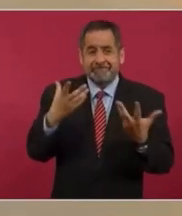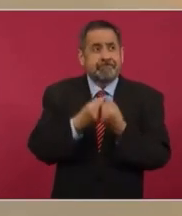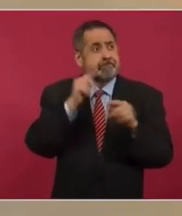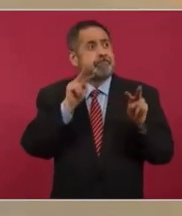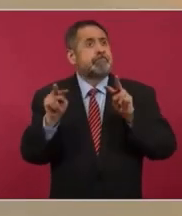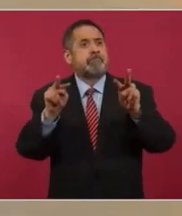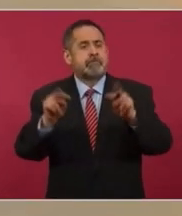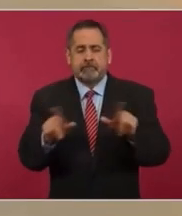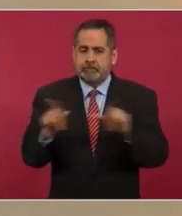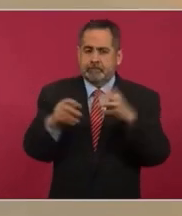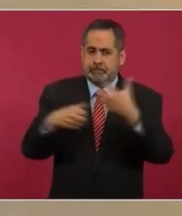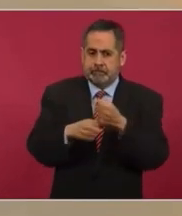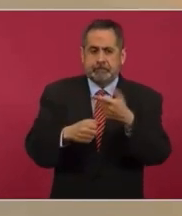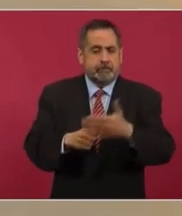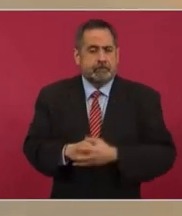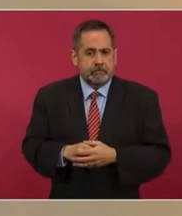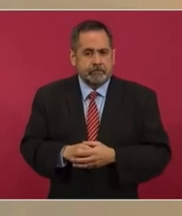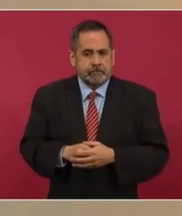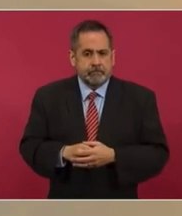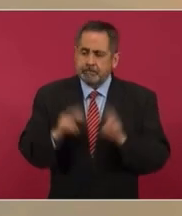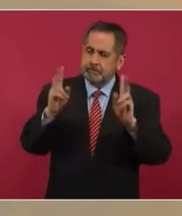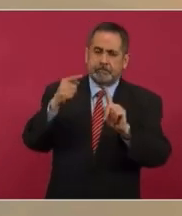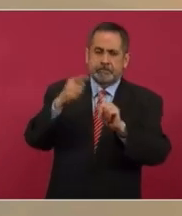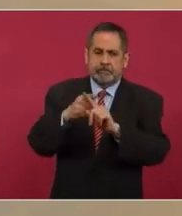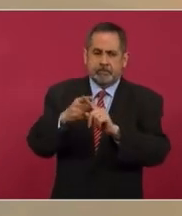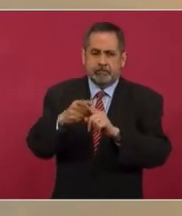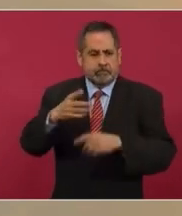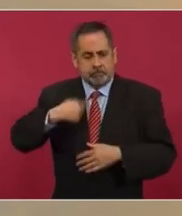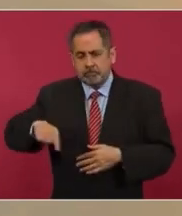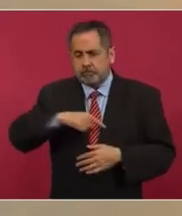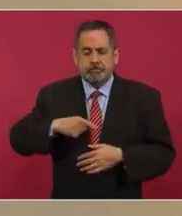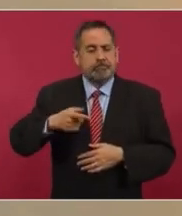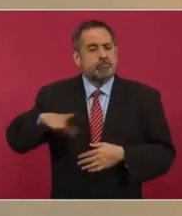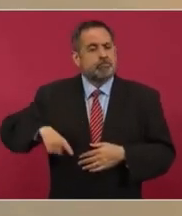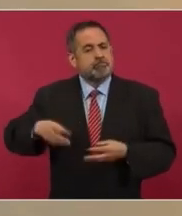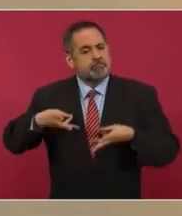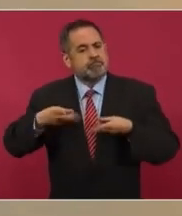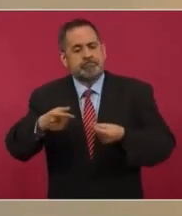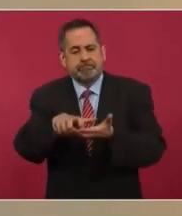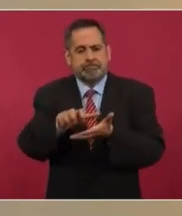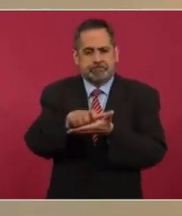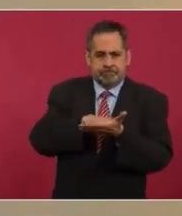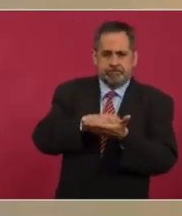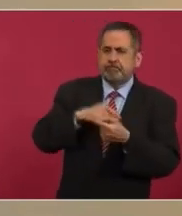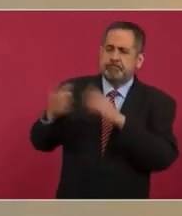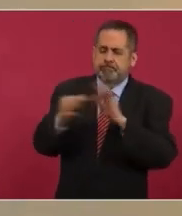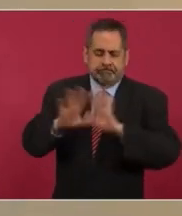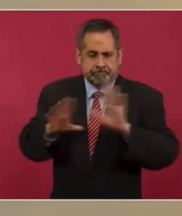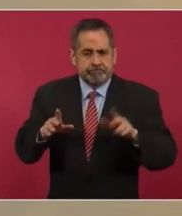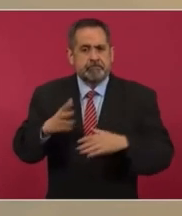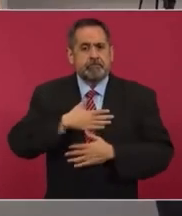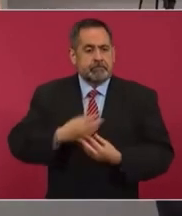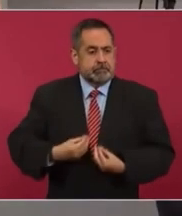En síntesis, por un tema de austeridad republicana, que sería largo explicar,